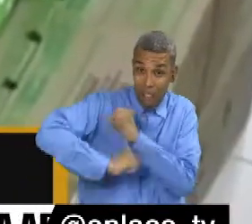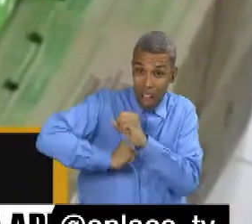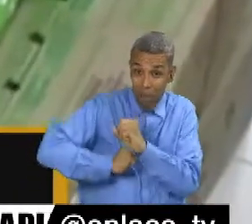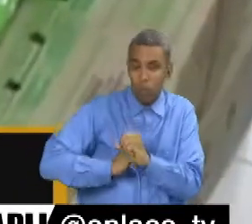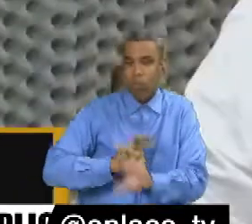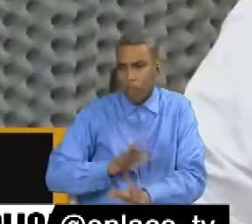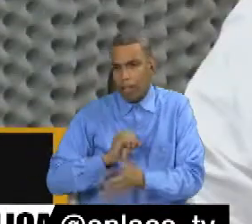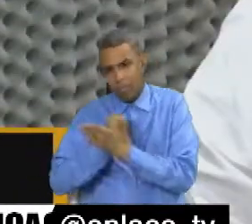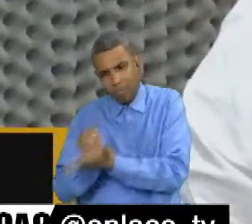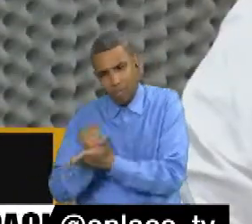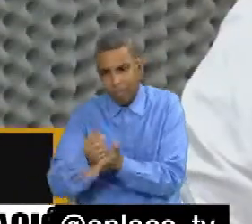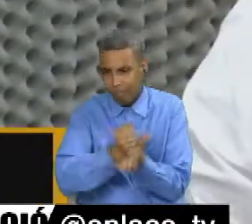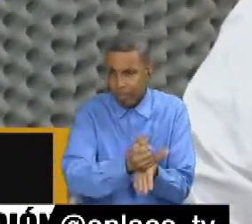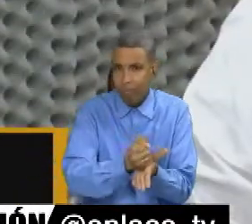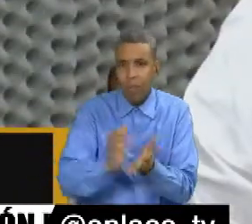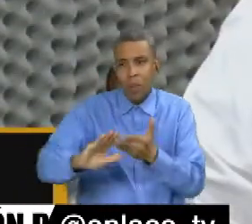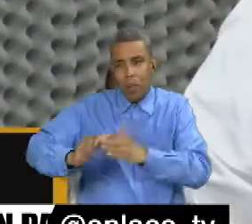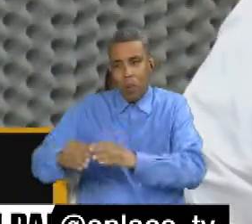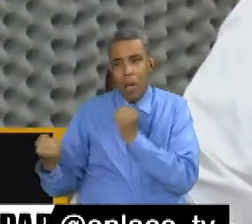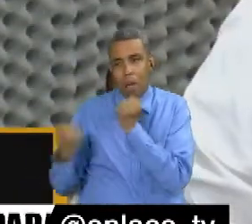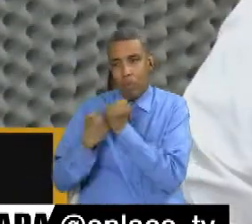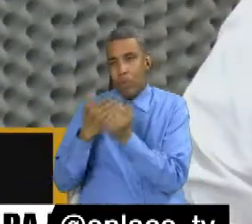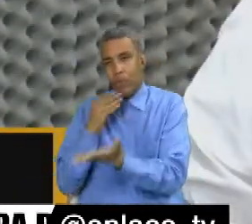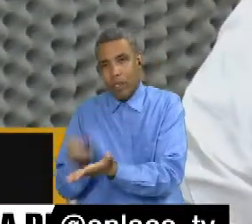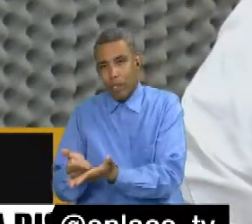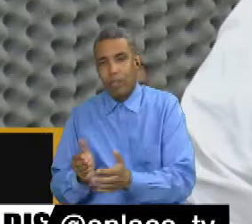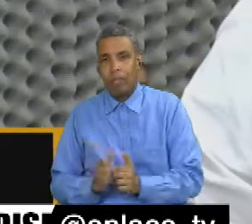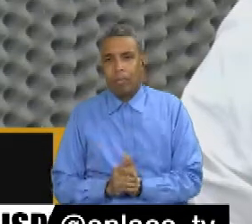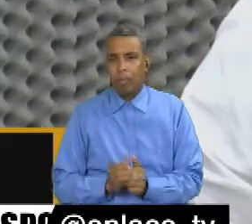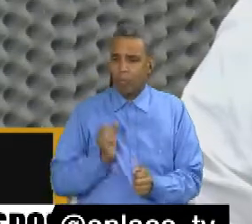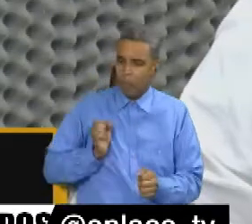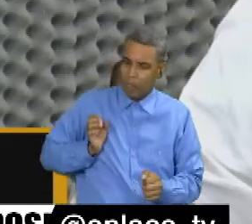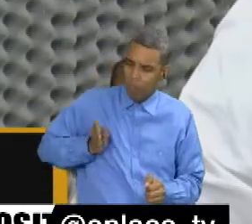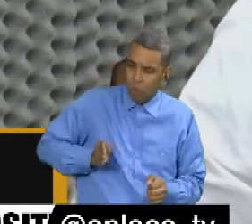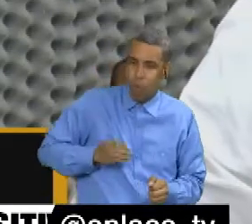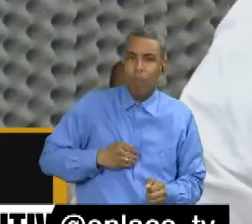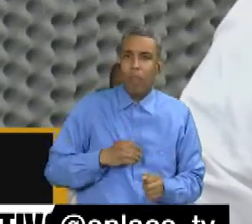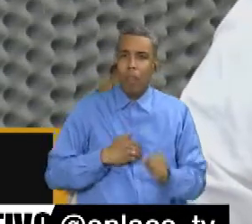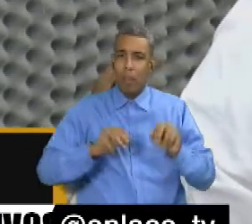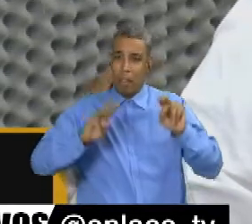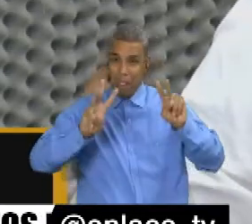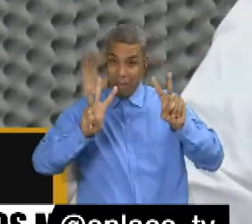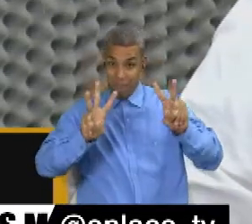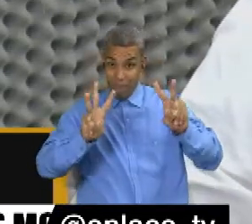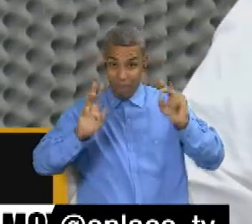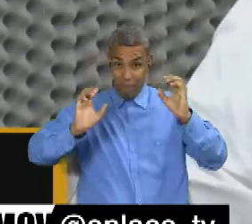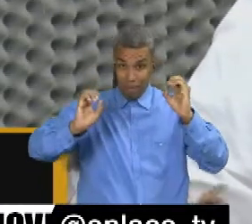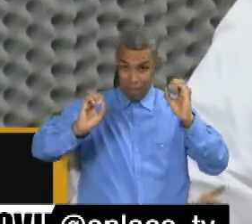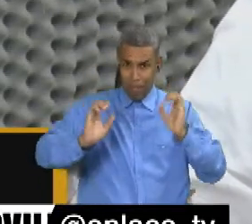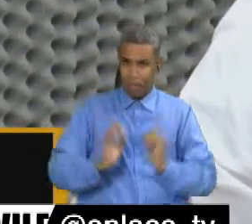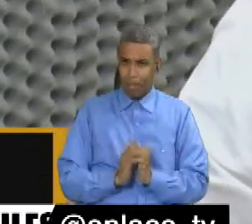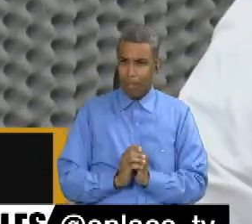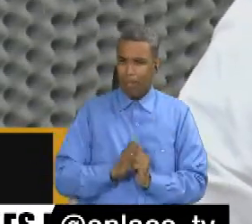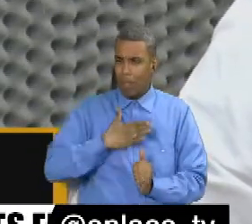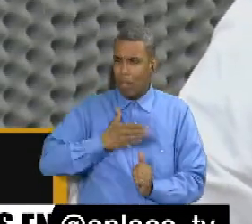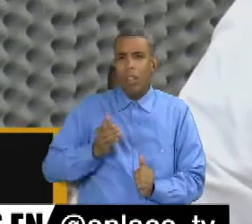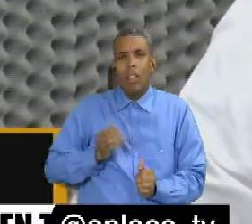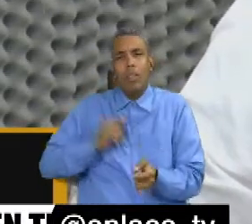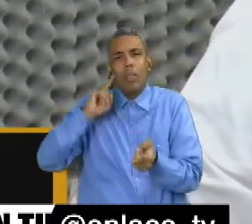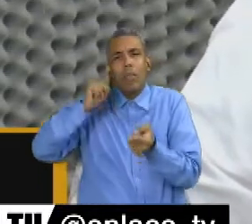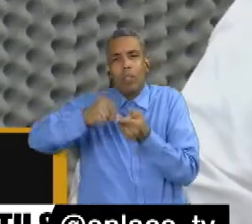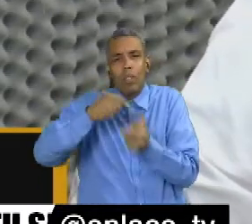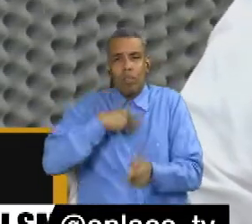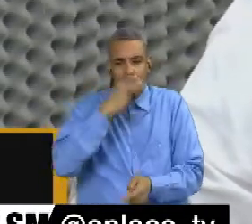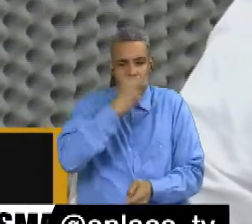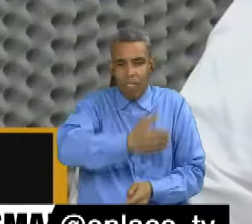comunidad porteña. Entretenta es una organización de profesionales al servicio de la niñez, es digamos